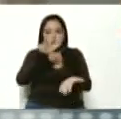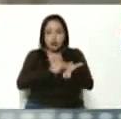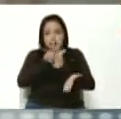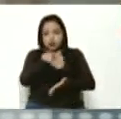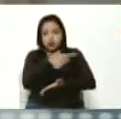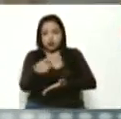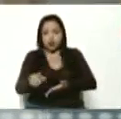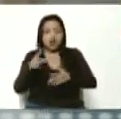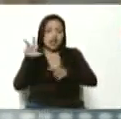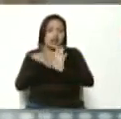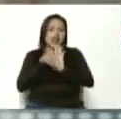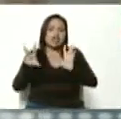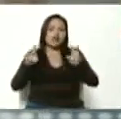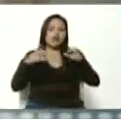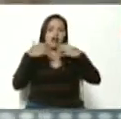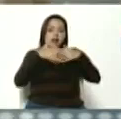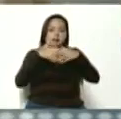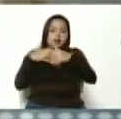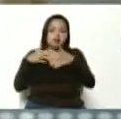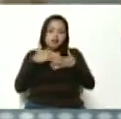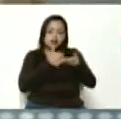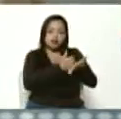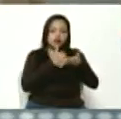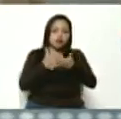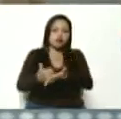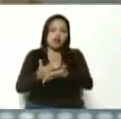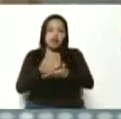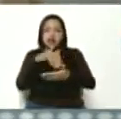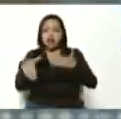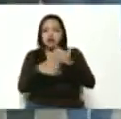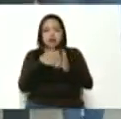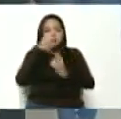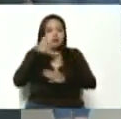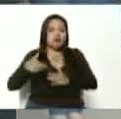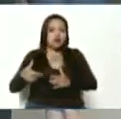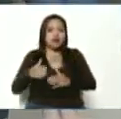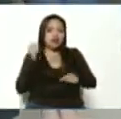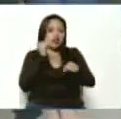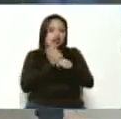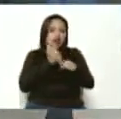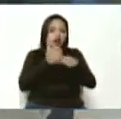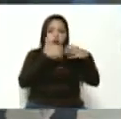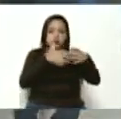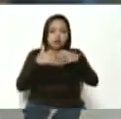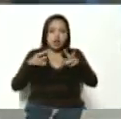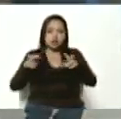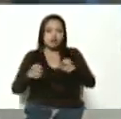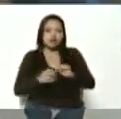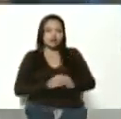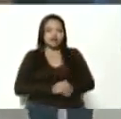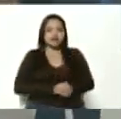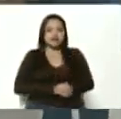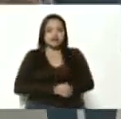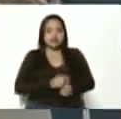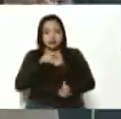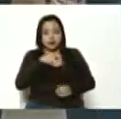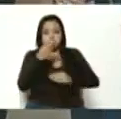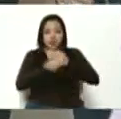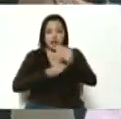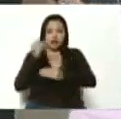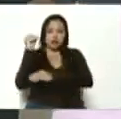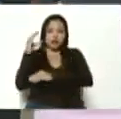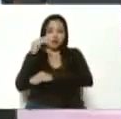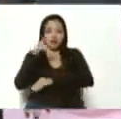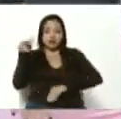emprendimientos para el beneficio de todo el pueblo emprendedor y la Venezuela emprendedora. Bien, es lo que sucede a esta hora en el Palacio Federal